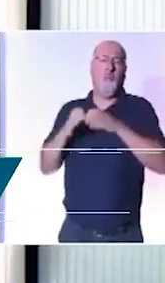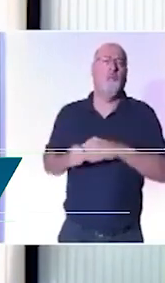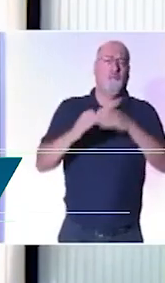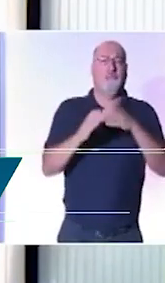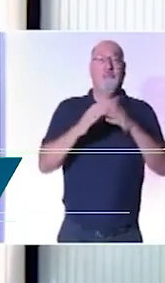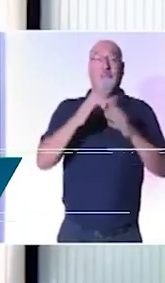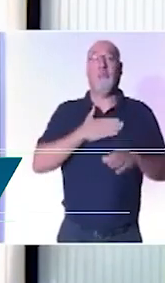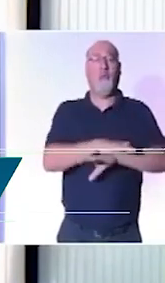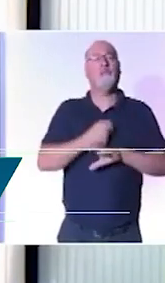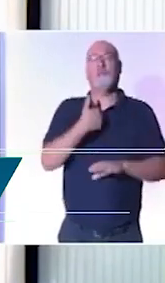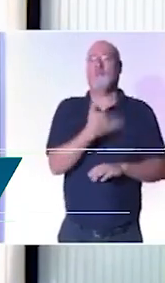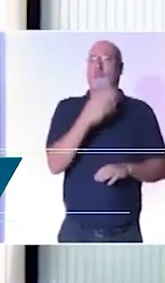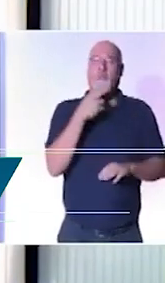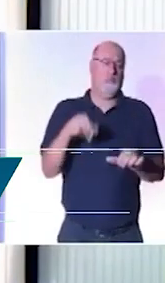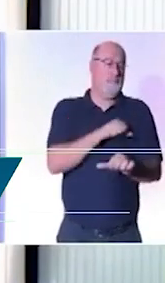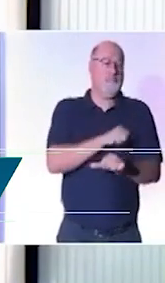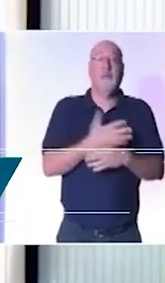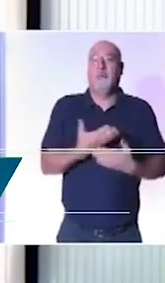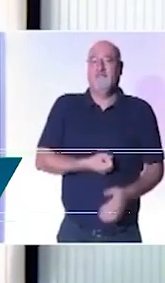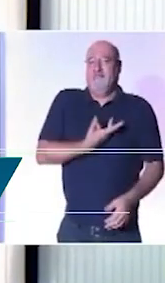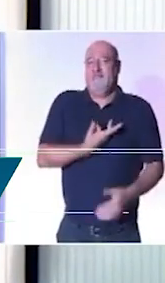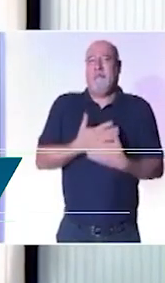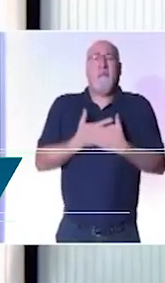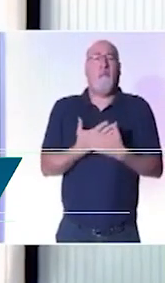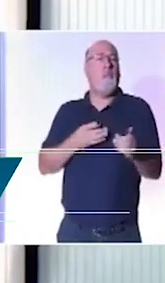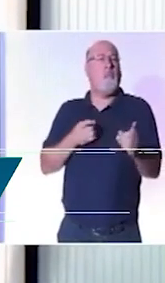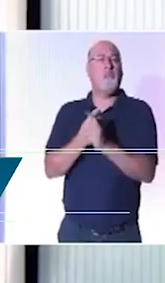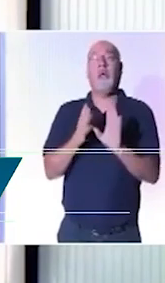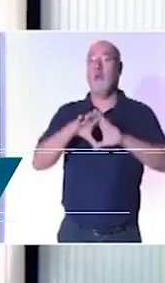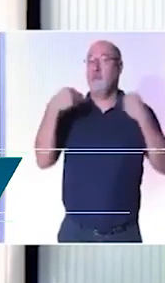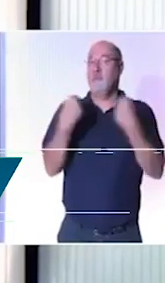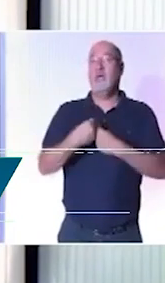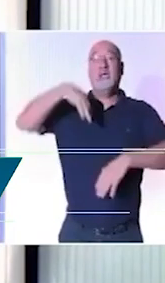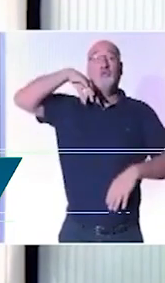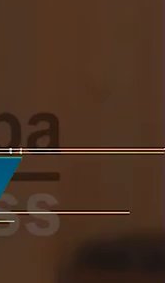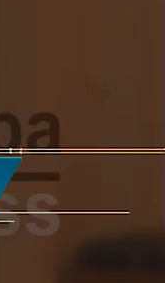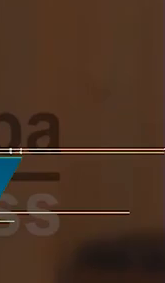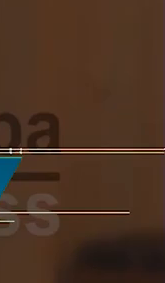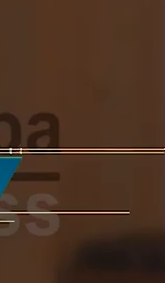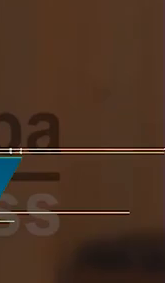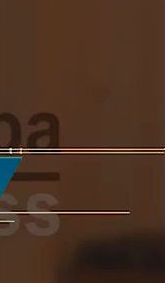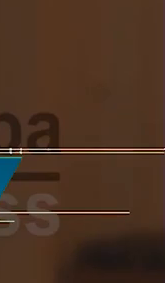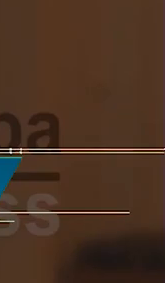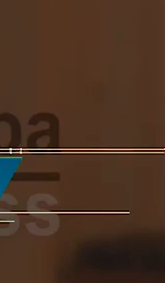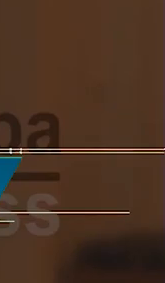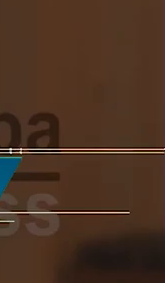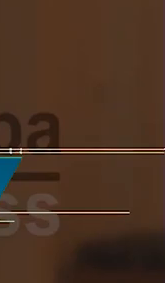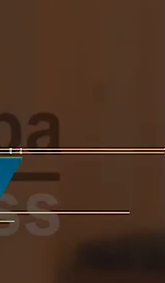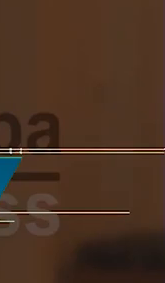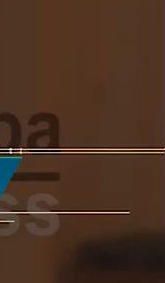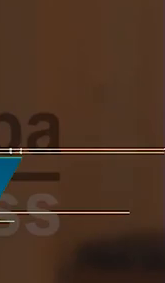lo primero bueno pues gobernando con toda la retahíla de partidos que has dicho gente